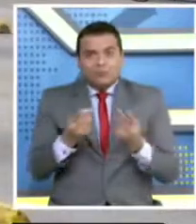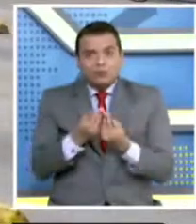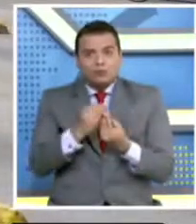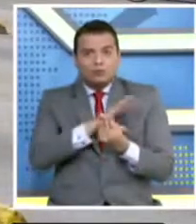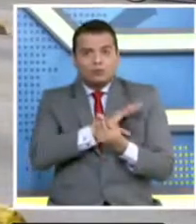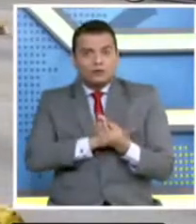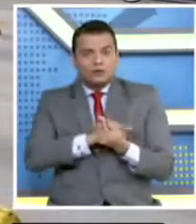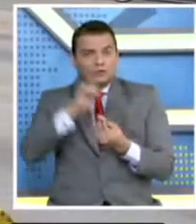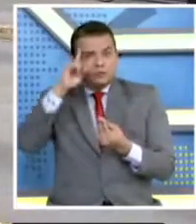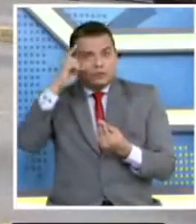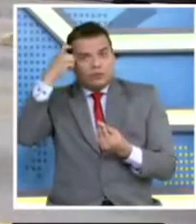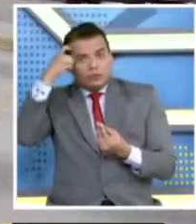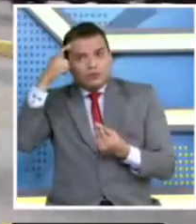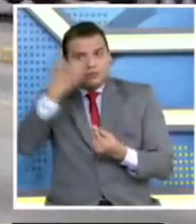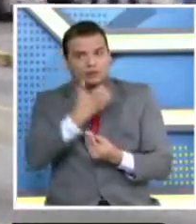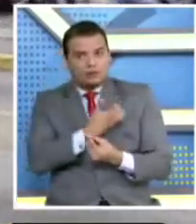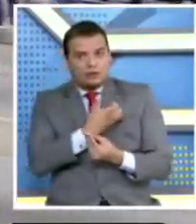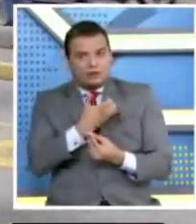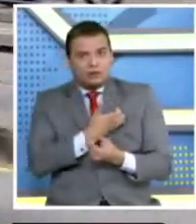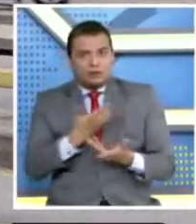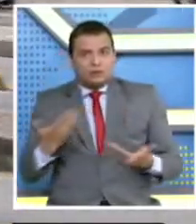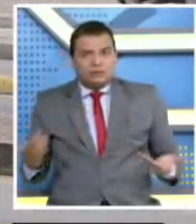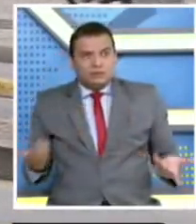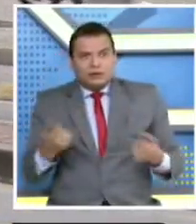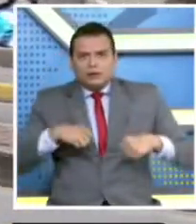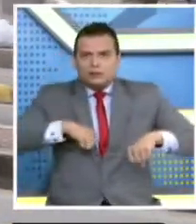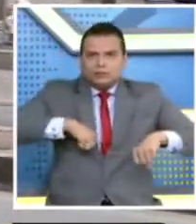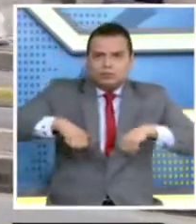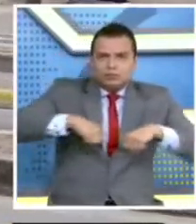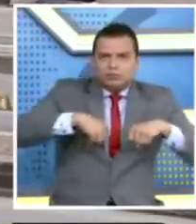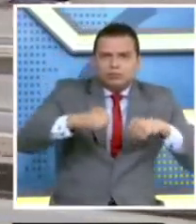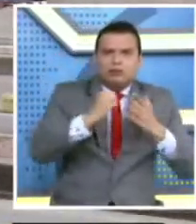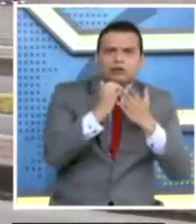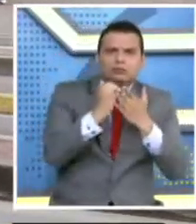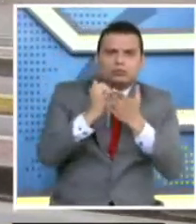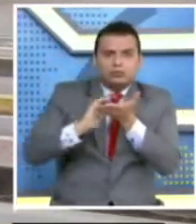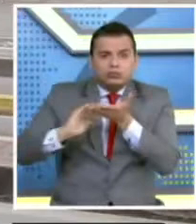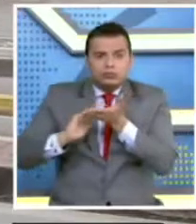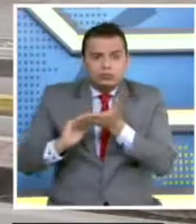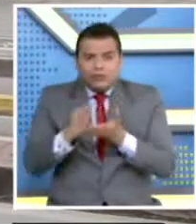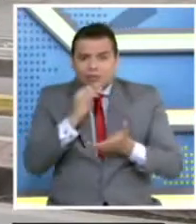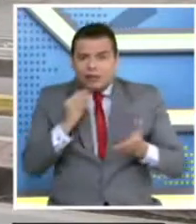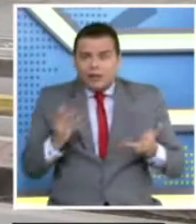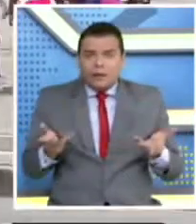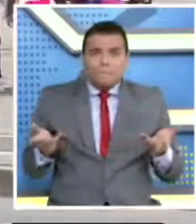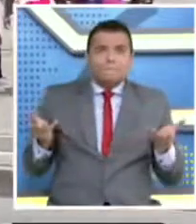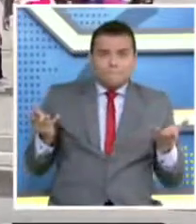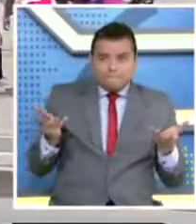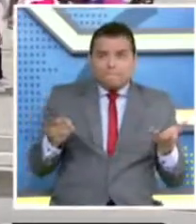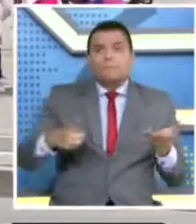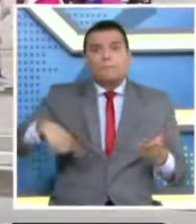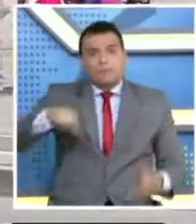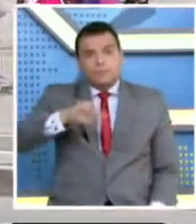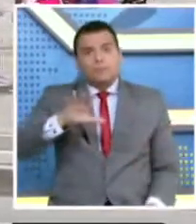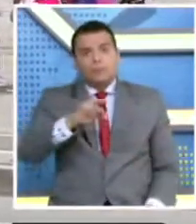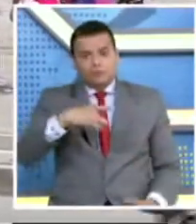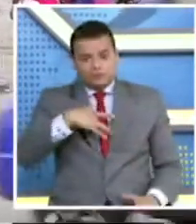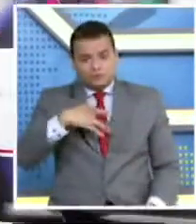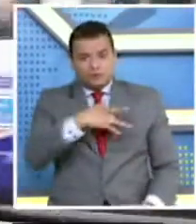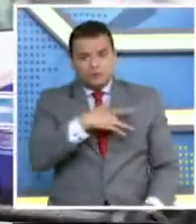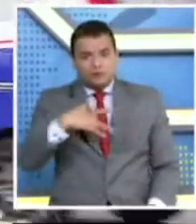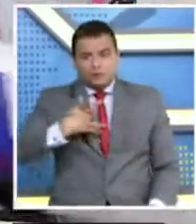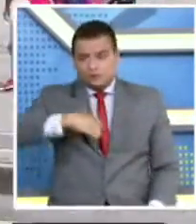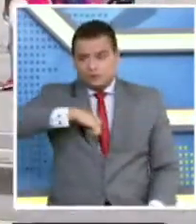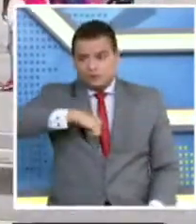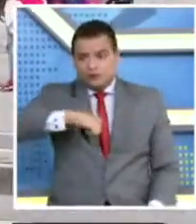municipal en cabeza del alcalde de Cali no ha iniciado las acciones de su competencia que les permita garantizar el derecho a la salud y, ante todo, el derecho a la